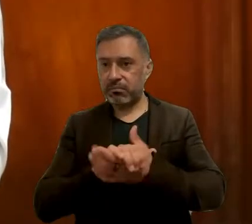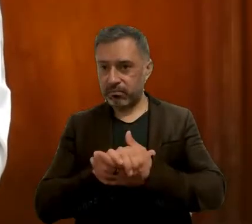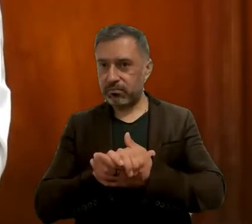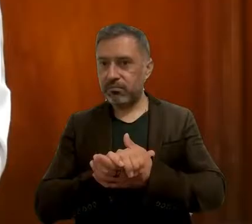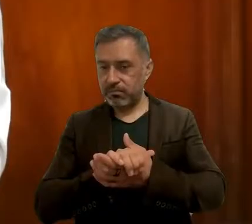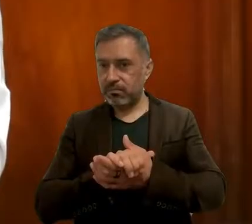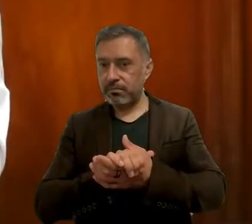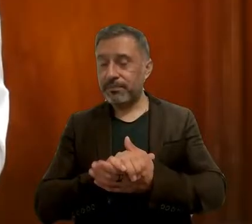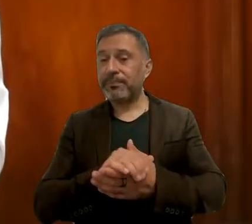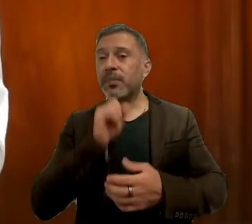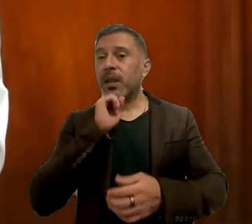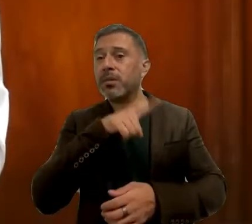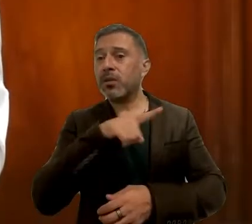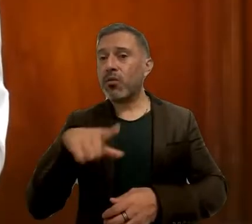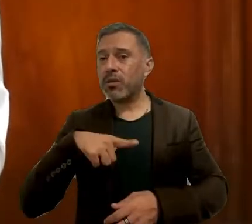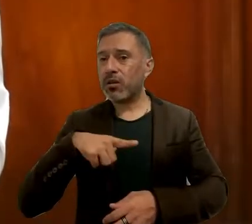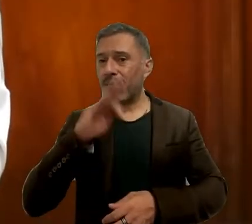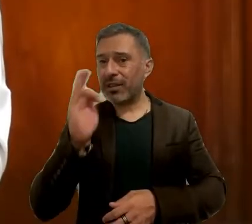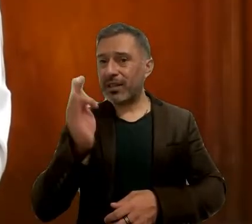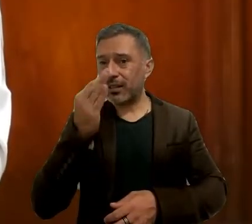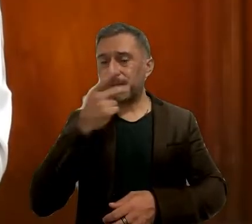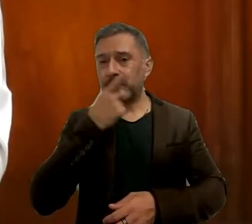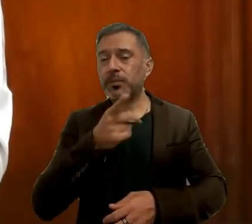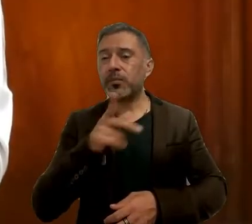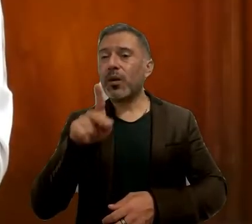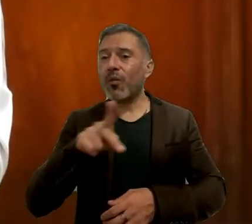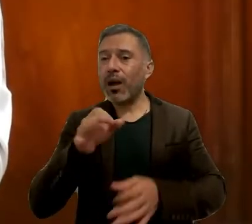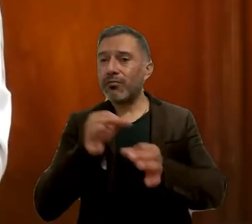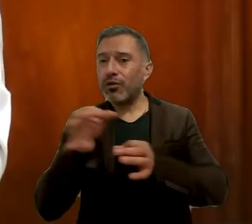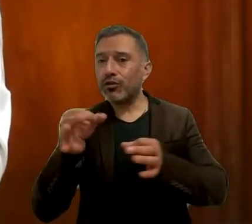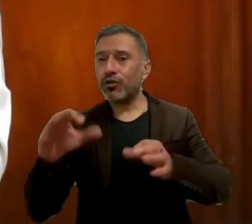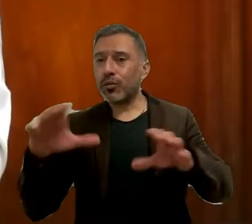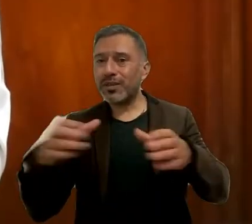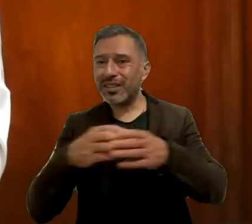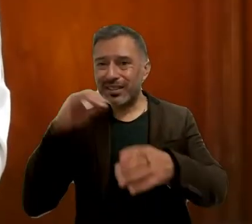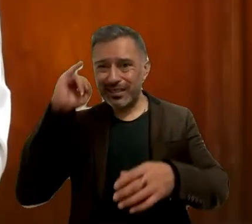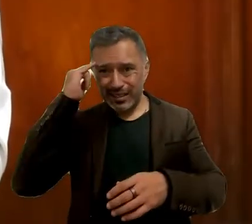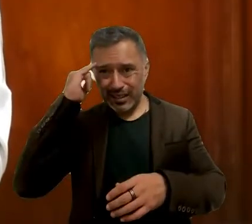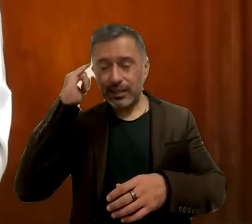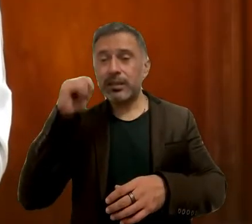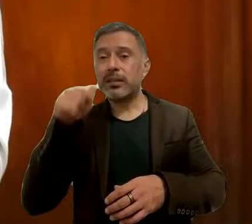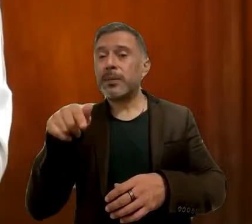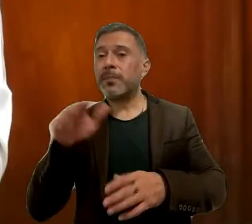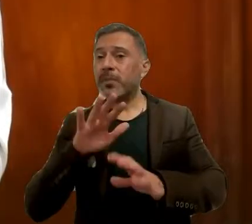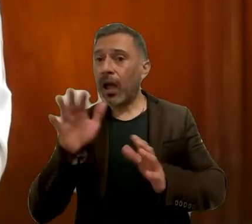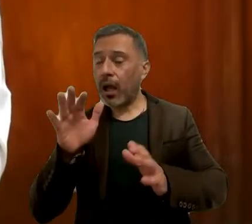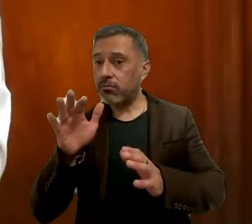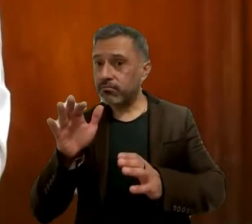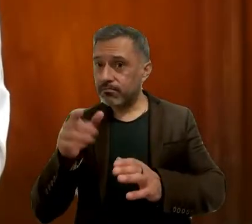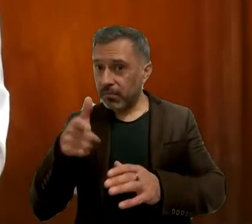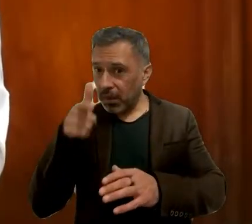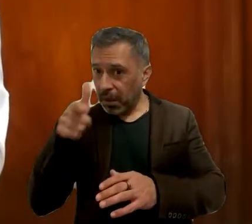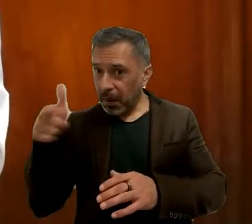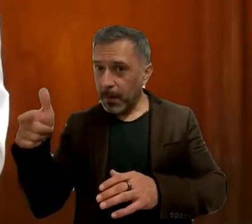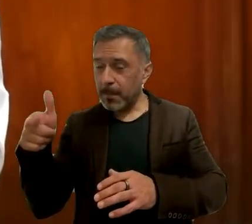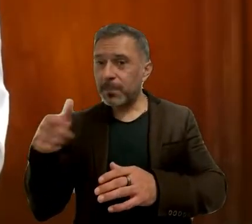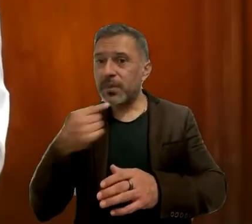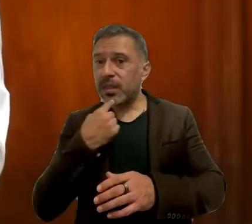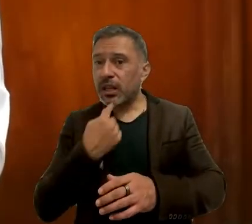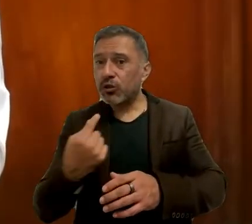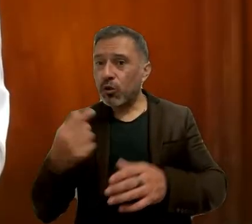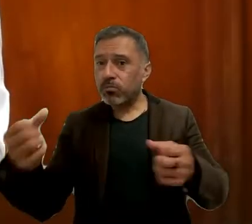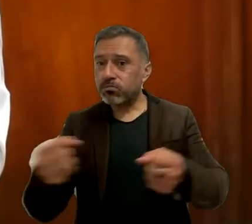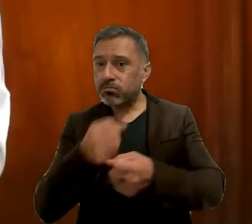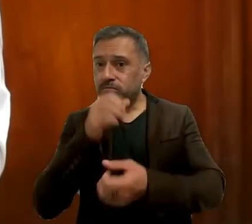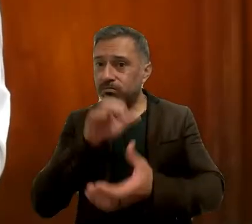Gobierno federal, dentro de los pueblos y comunidades indígenas en los que aún no se ha documentado el matrimonio infantil en nuestro país,